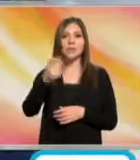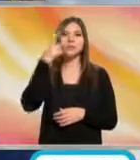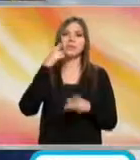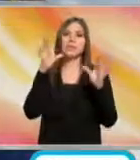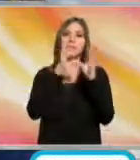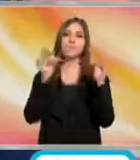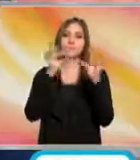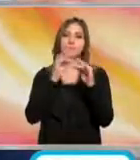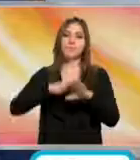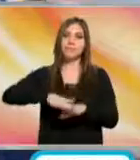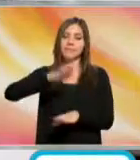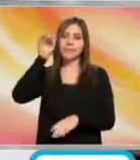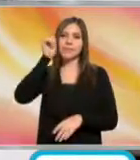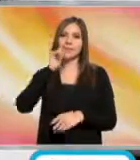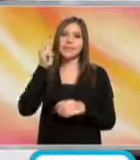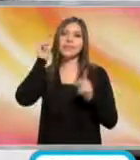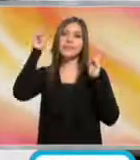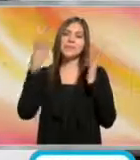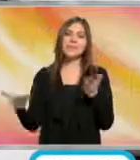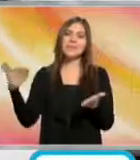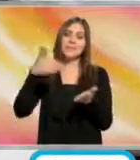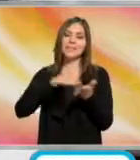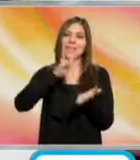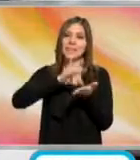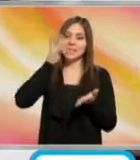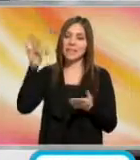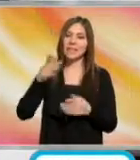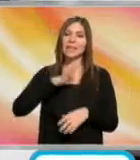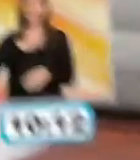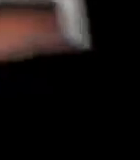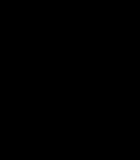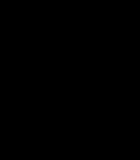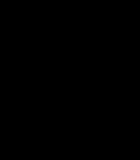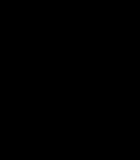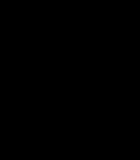día como cada visita. Gracias, que tengas excelente semana. Igualmente.